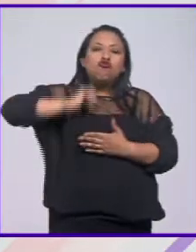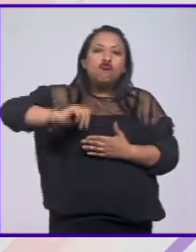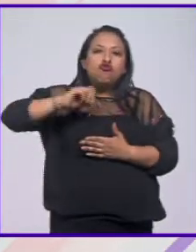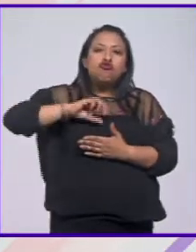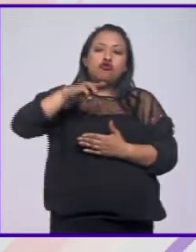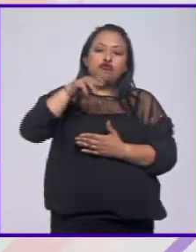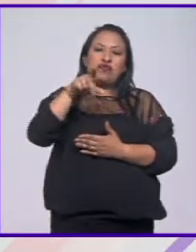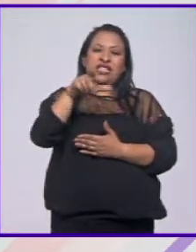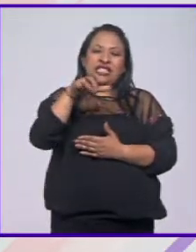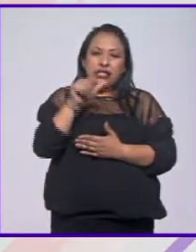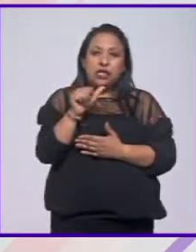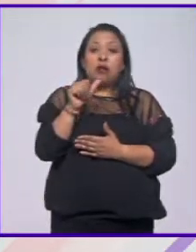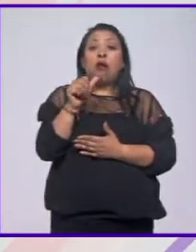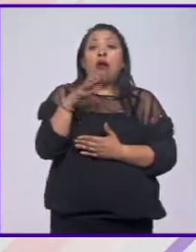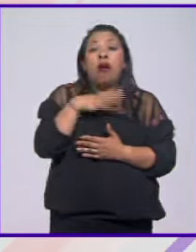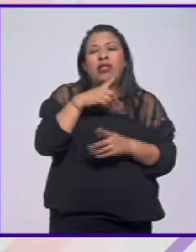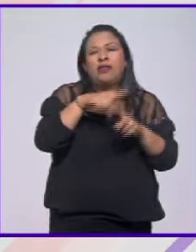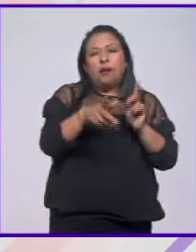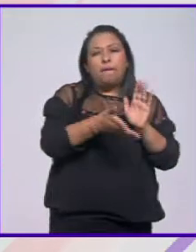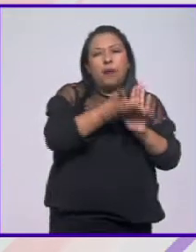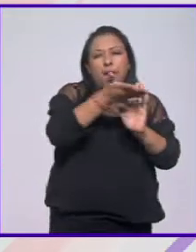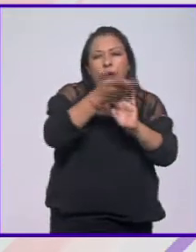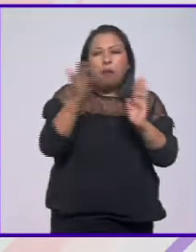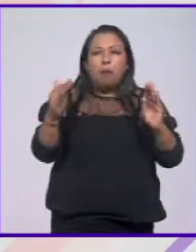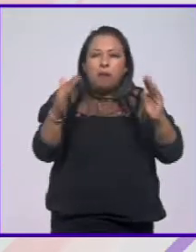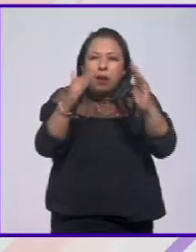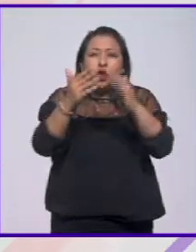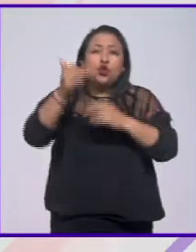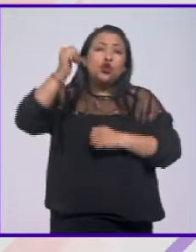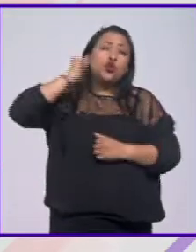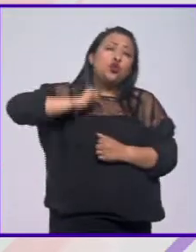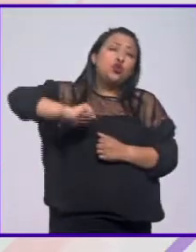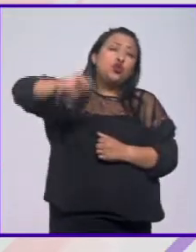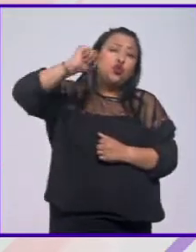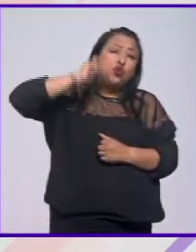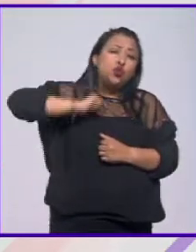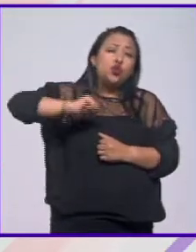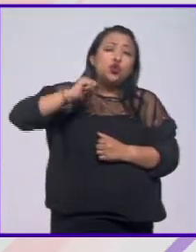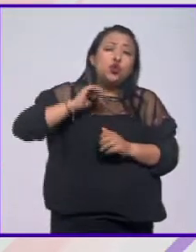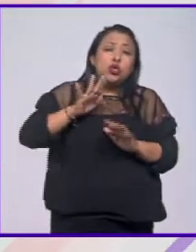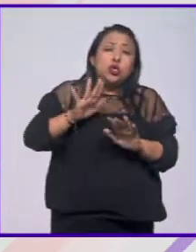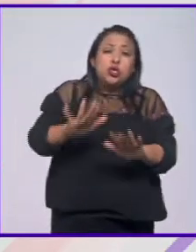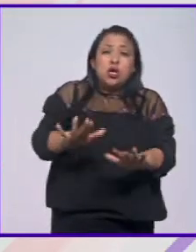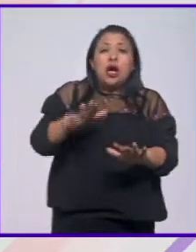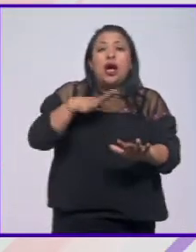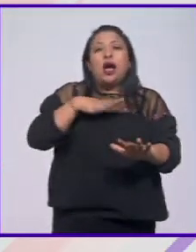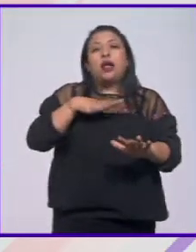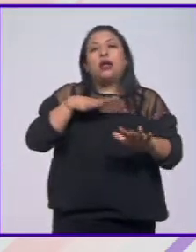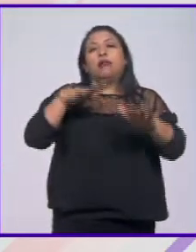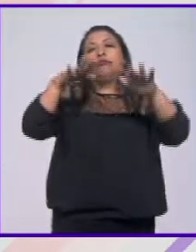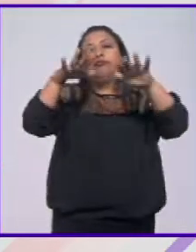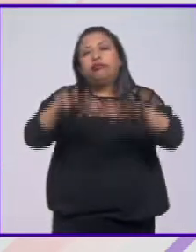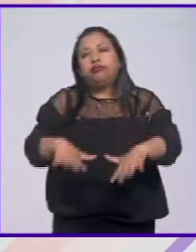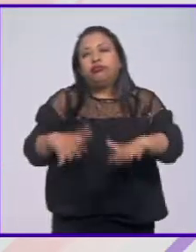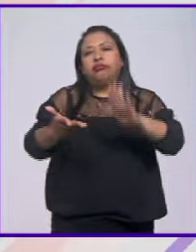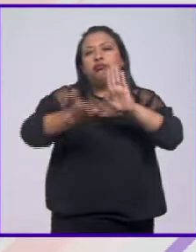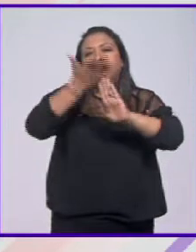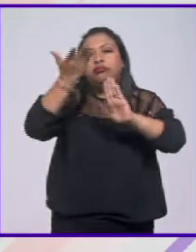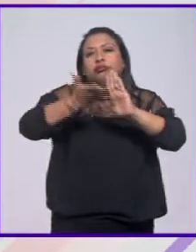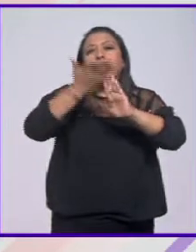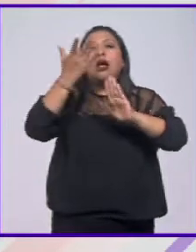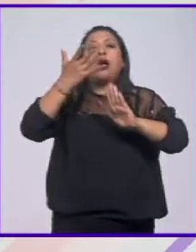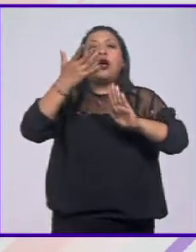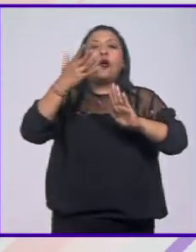y que a través de las construcciones ancestrales que quedaron cubiertas por los